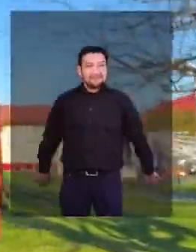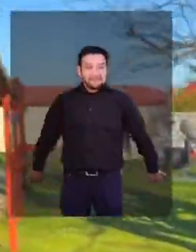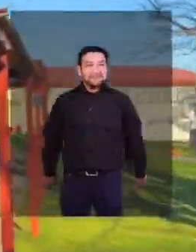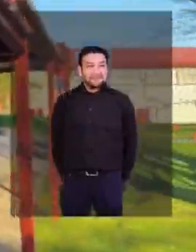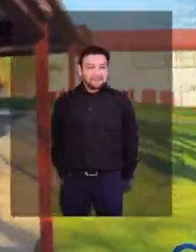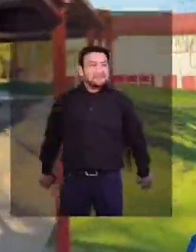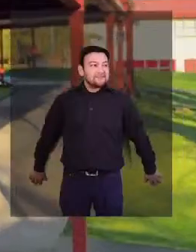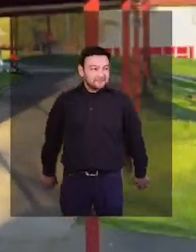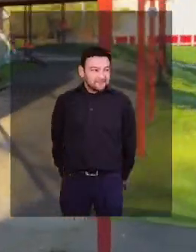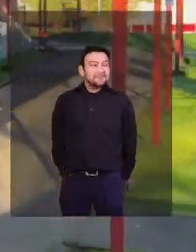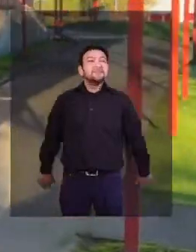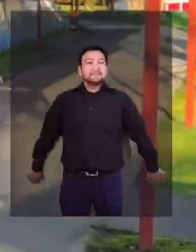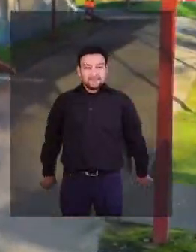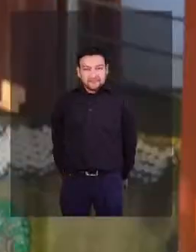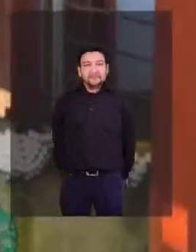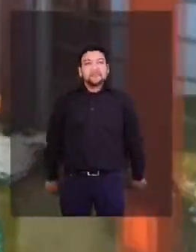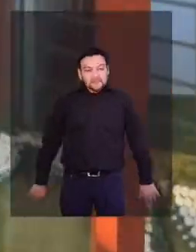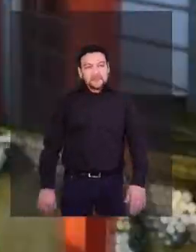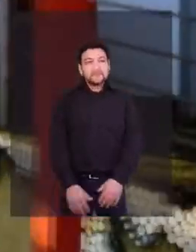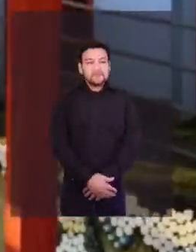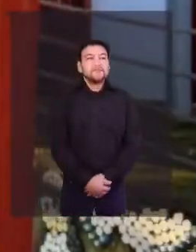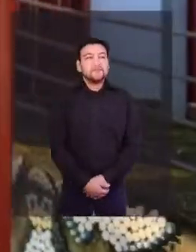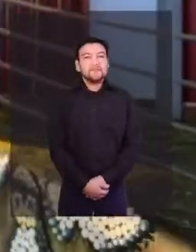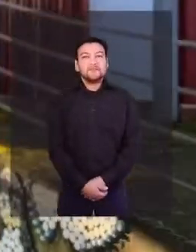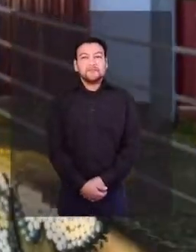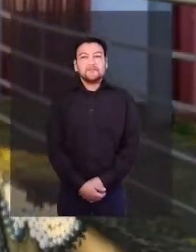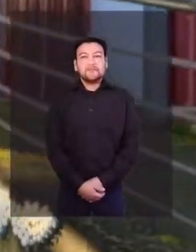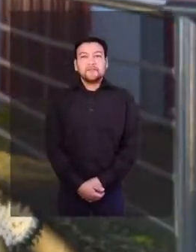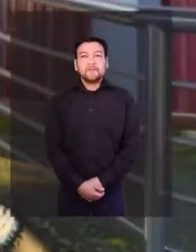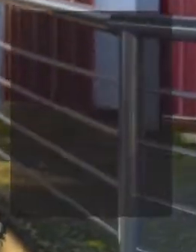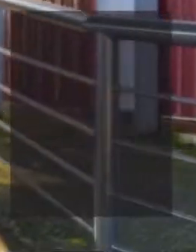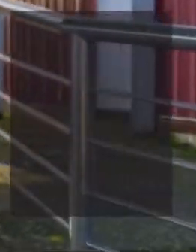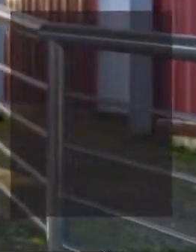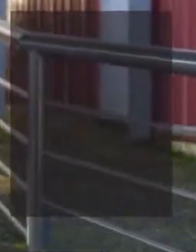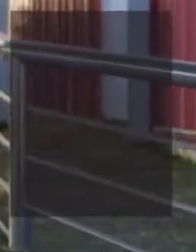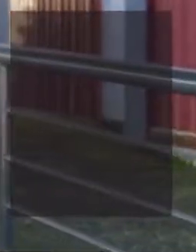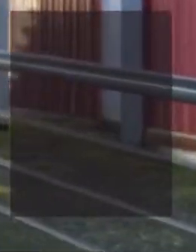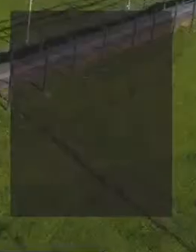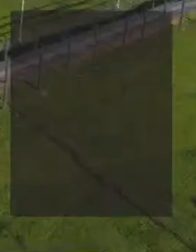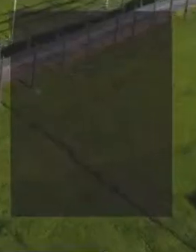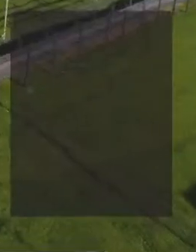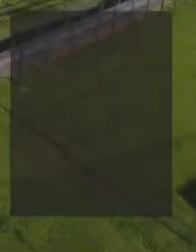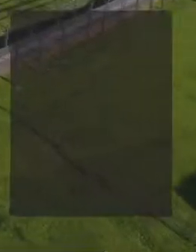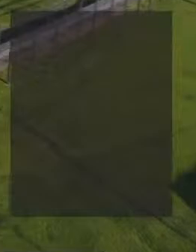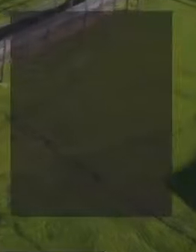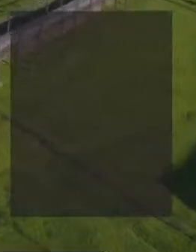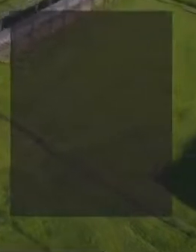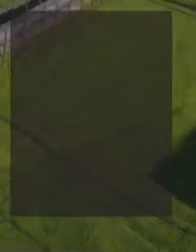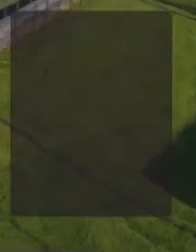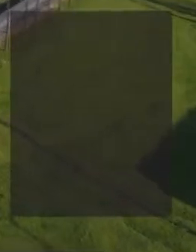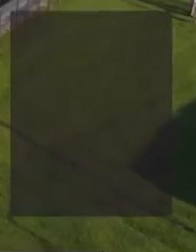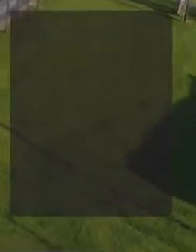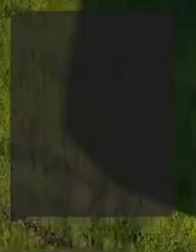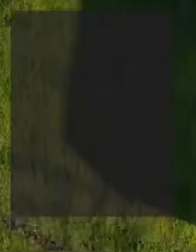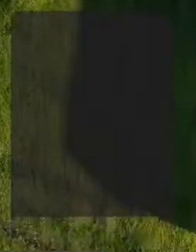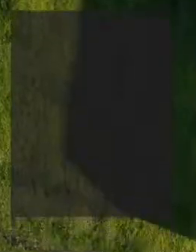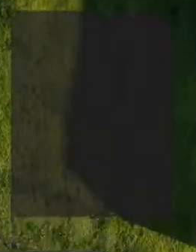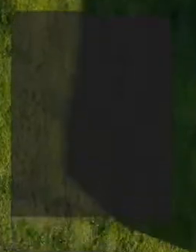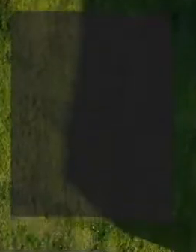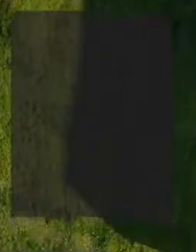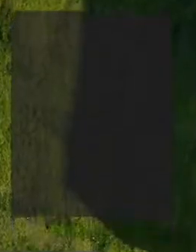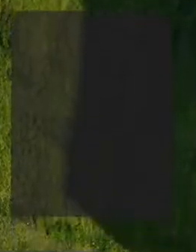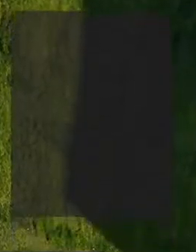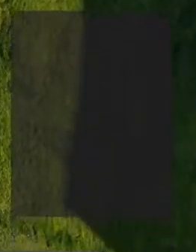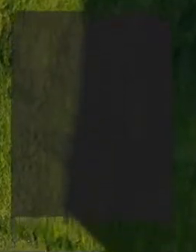e innovación, estimulando la curiosidad y el espíritu crítico para ayudarte a alcanzar tus metas y